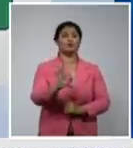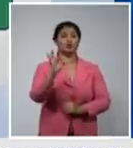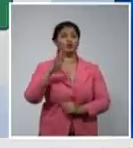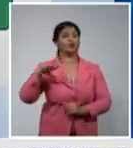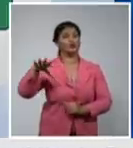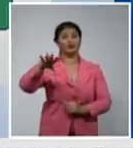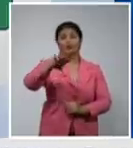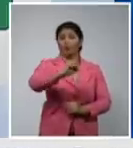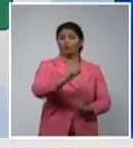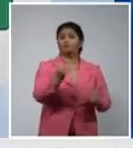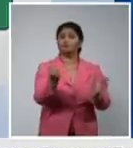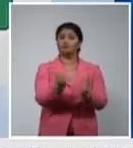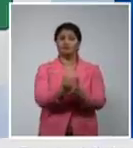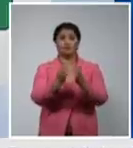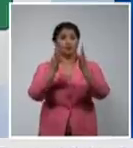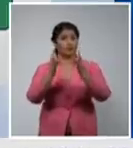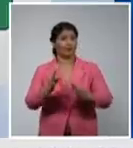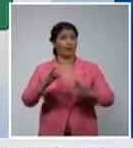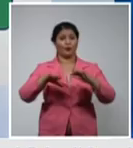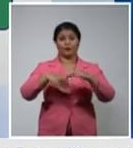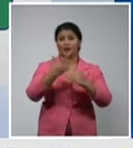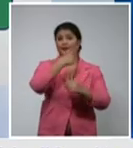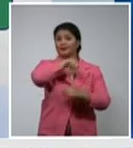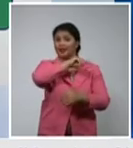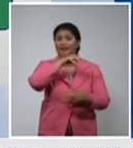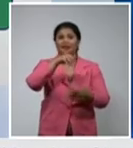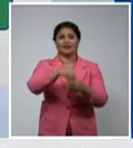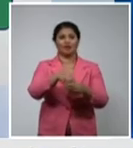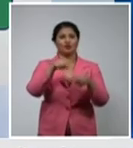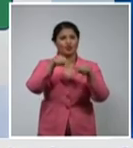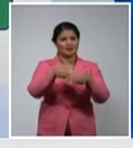diagnosticados en el día de ayer están en este grupo de edad.